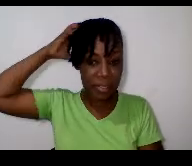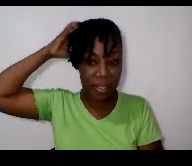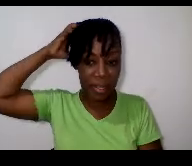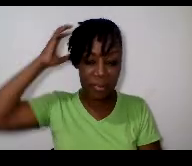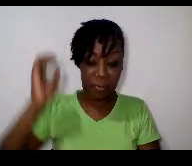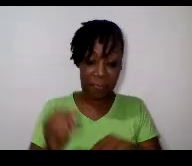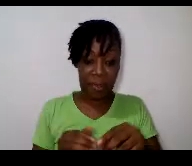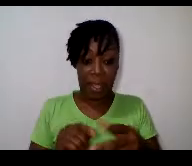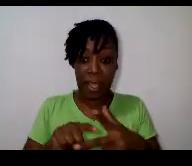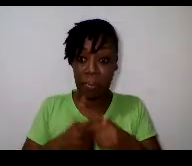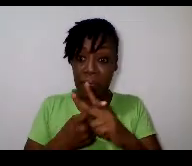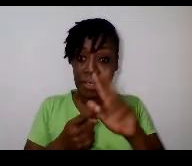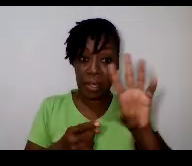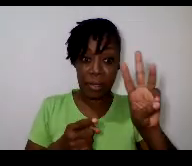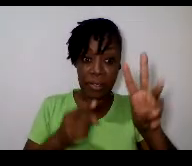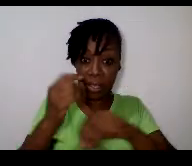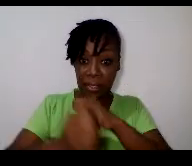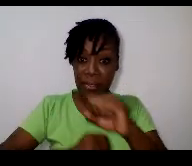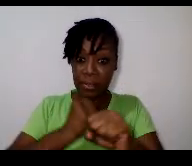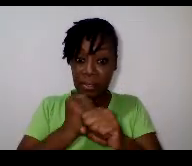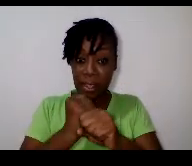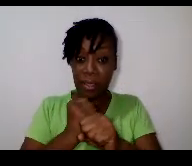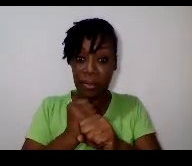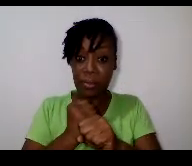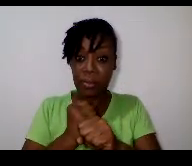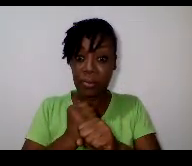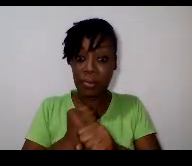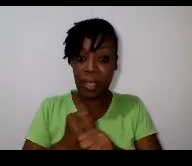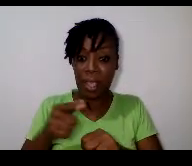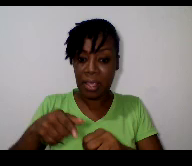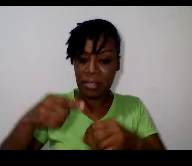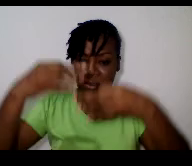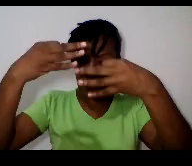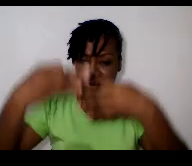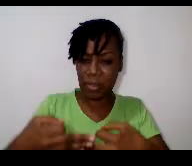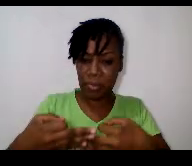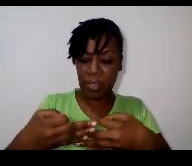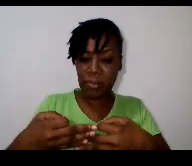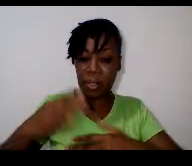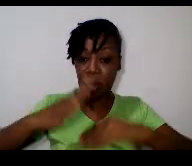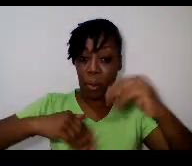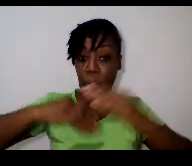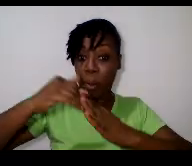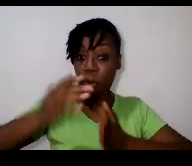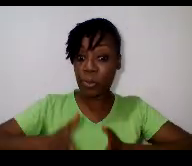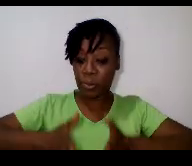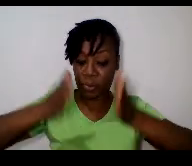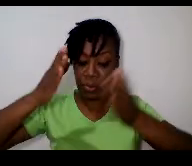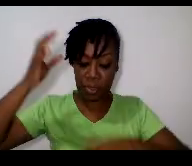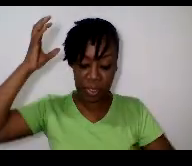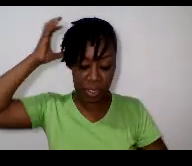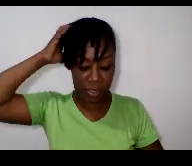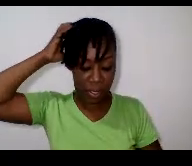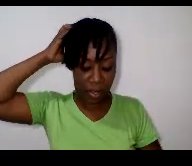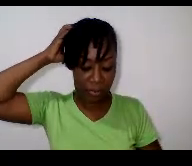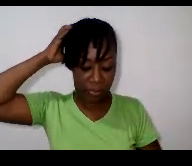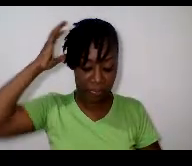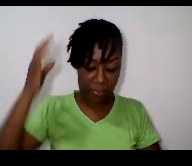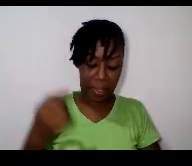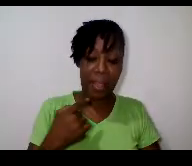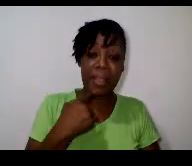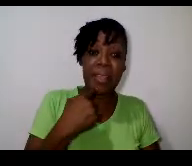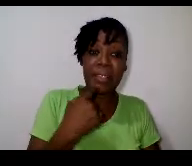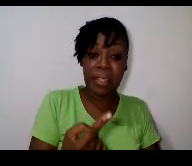años es la consolidación de esas bases. Es lo que en una construcción de cerebro diríamos que es cuando se pone